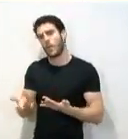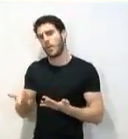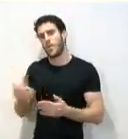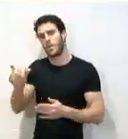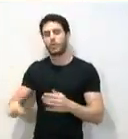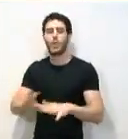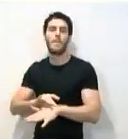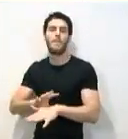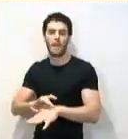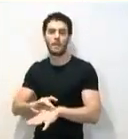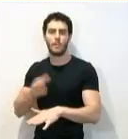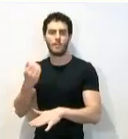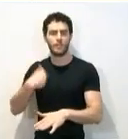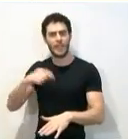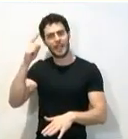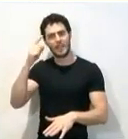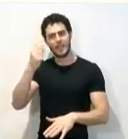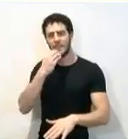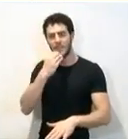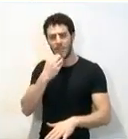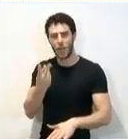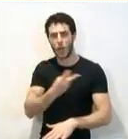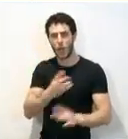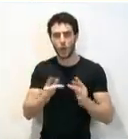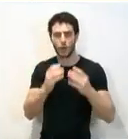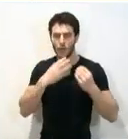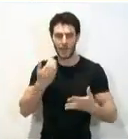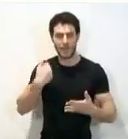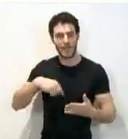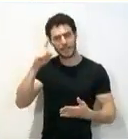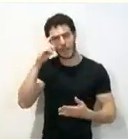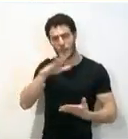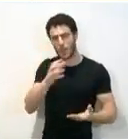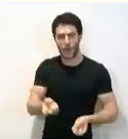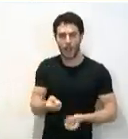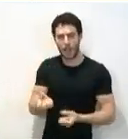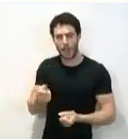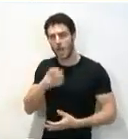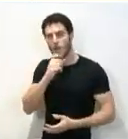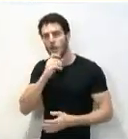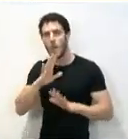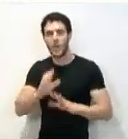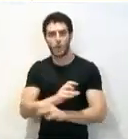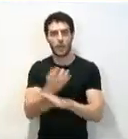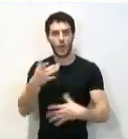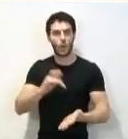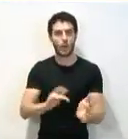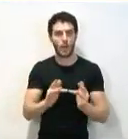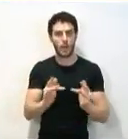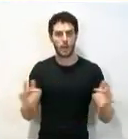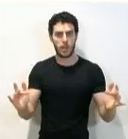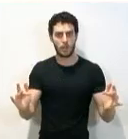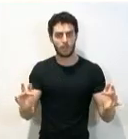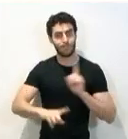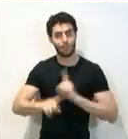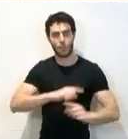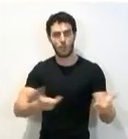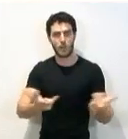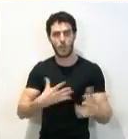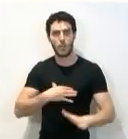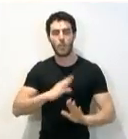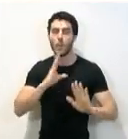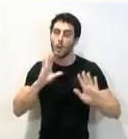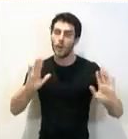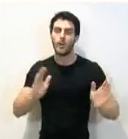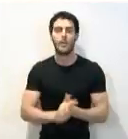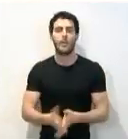menos ya sabe por dónde va la evolución de ese relato. Pero cuando no es así, eso puede ser un problema. Pero bien,